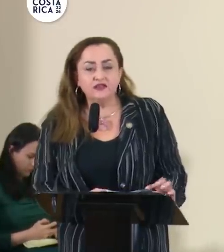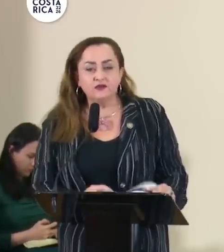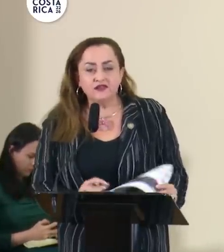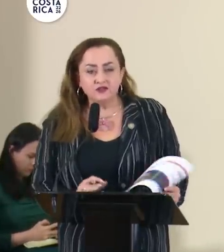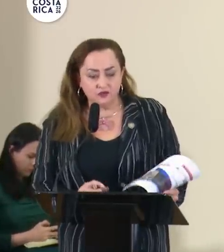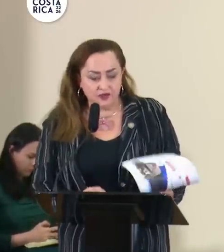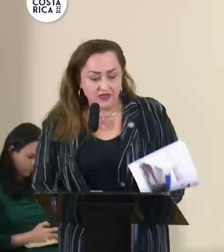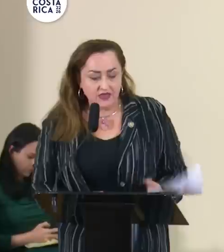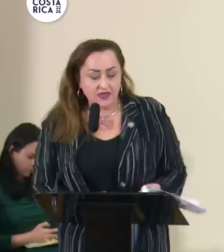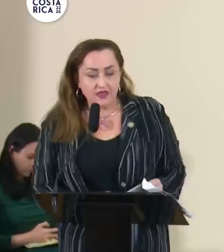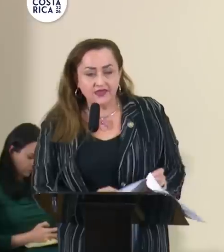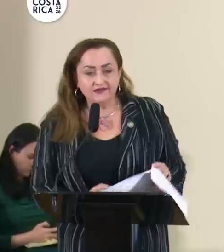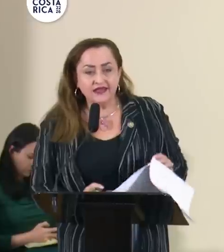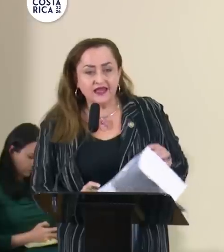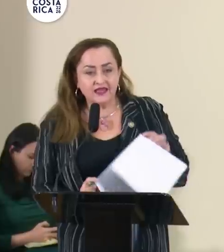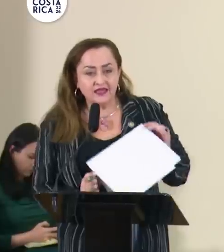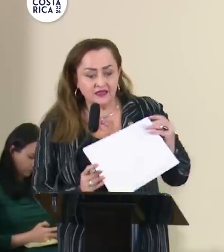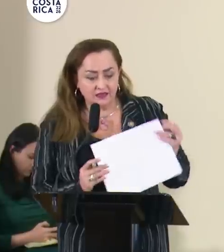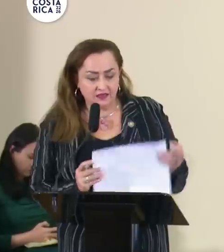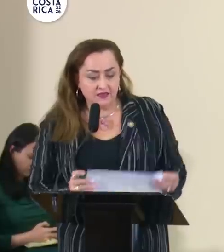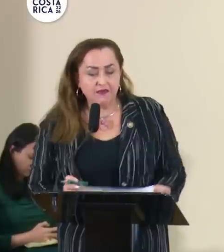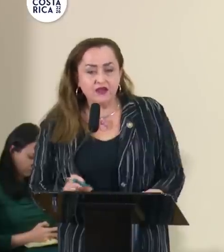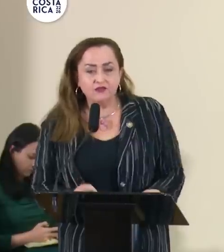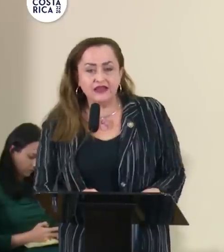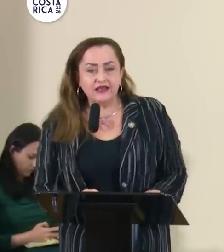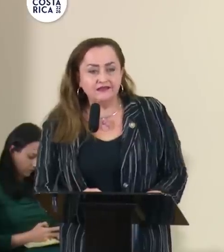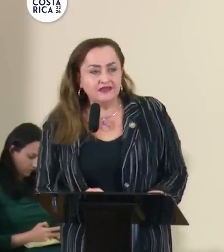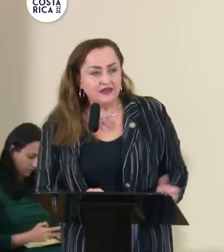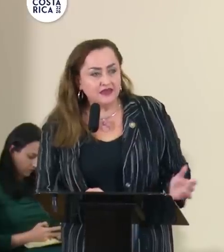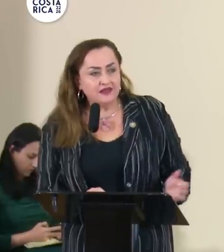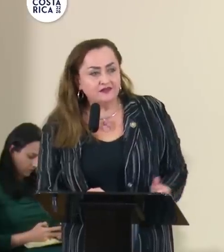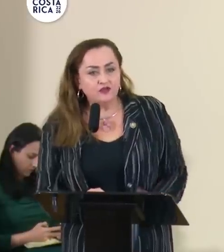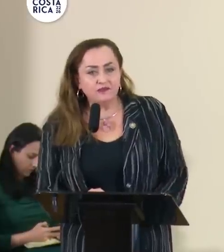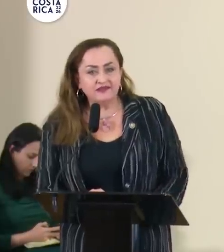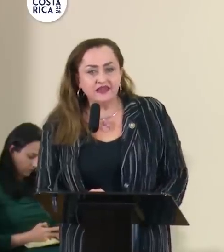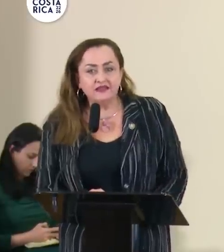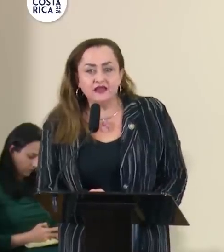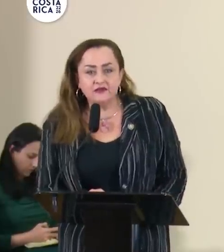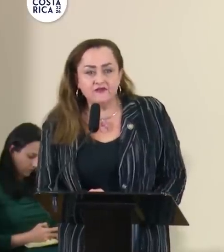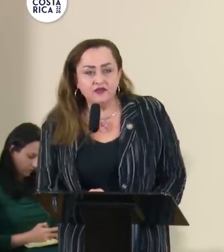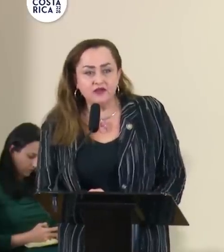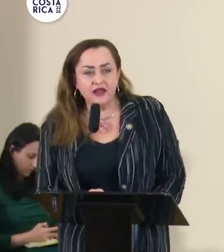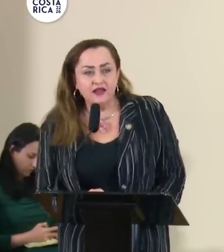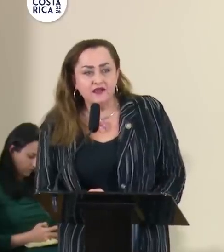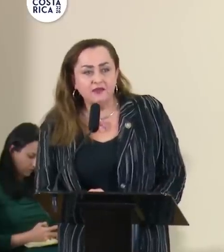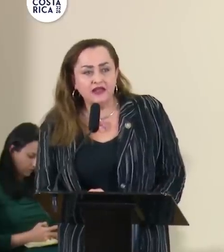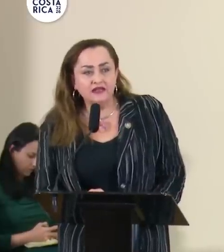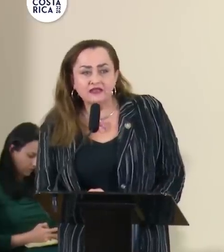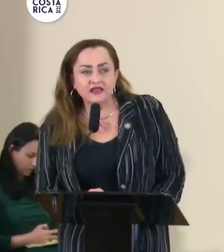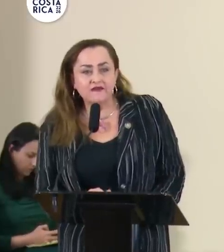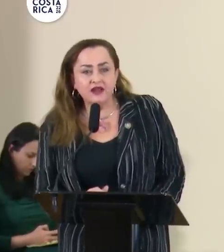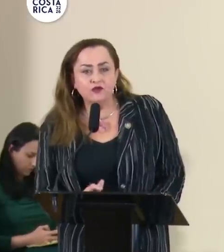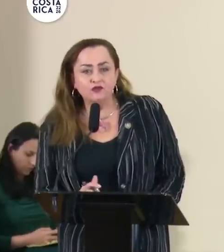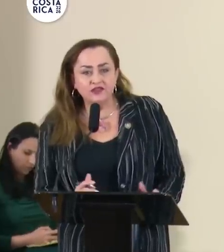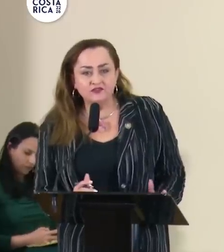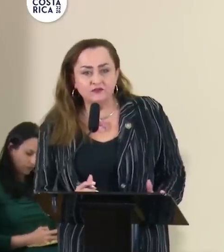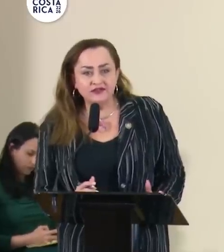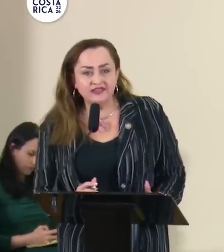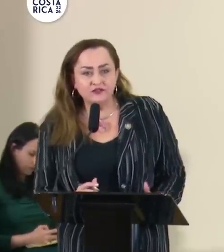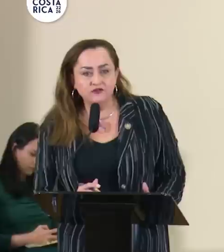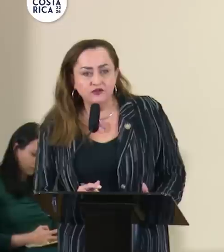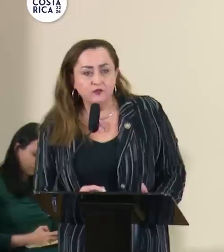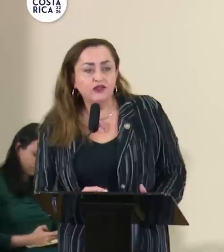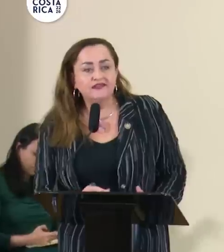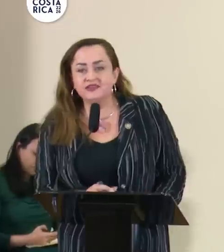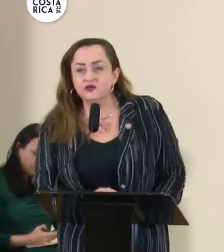Aparte de eso, una articulación que está en manos de la Cancillería del señor presidente a nivel regional para tratar de hablar con